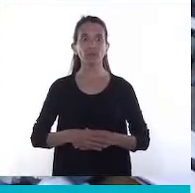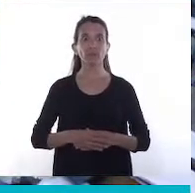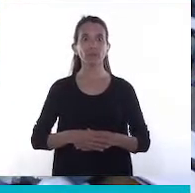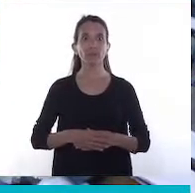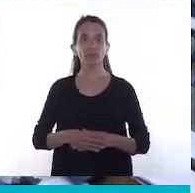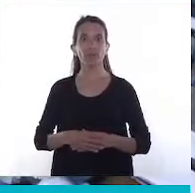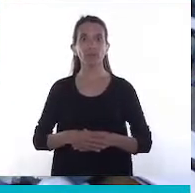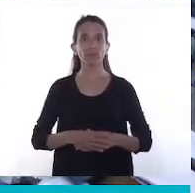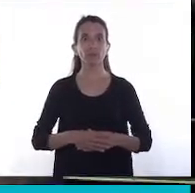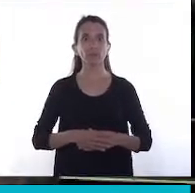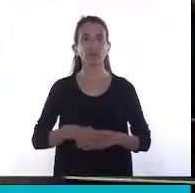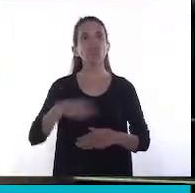yo